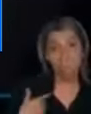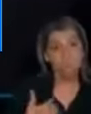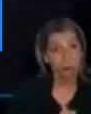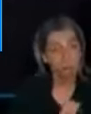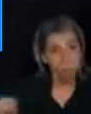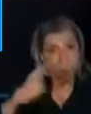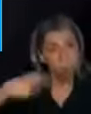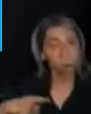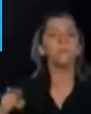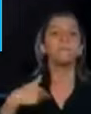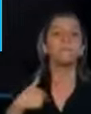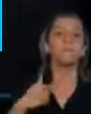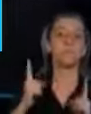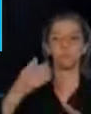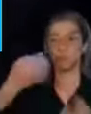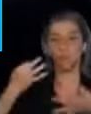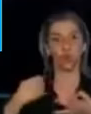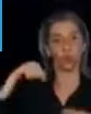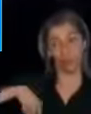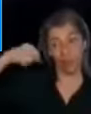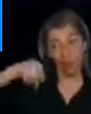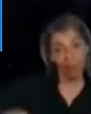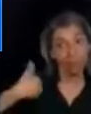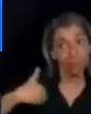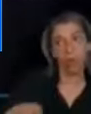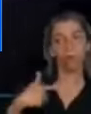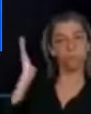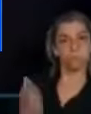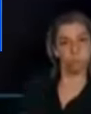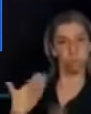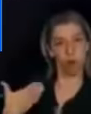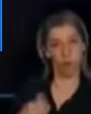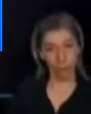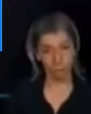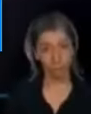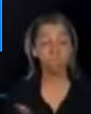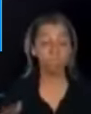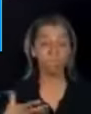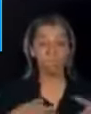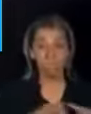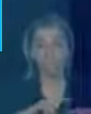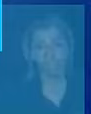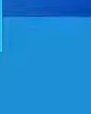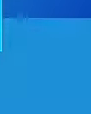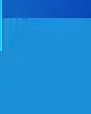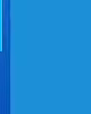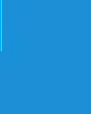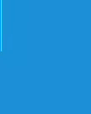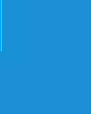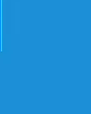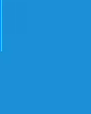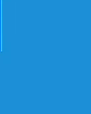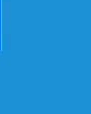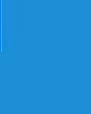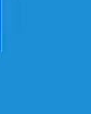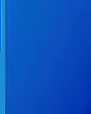preguntó Bullrich, claro. Cuando le preguntó Bullrich, digo, claro. O por ejemplo, o la pobre Miriam Breckman